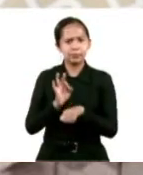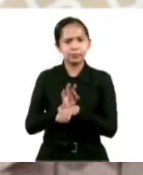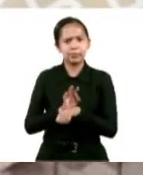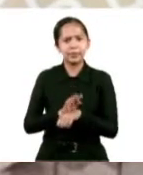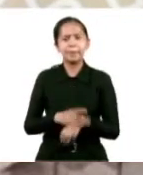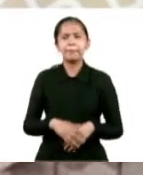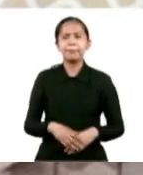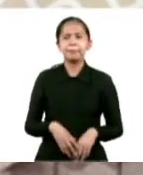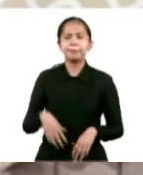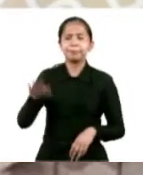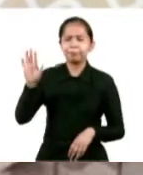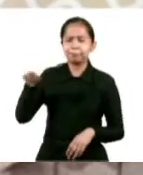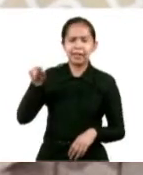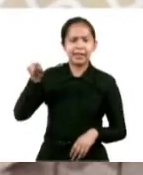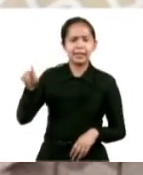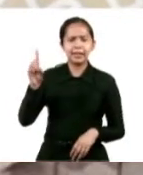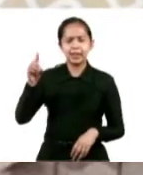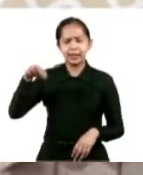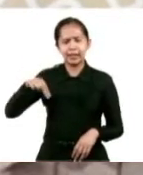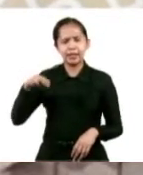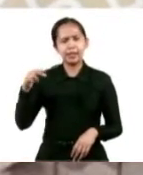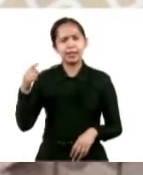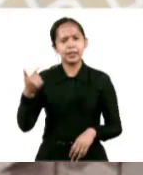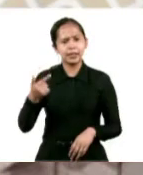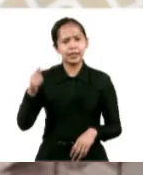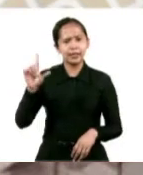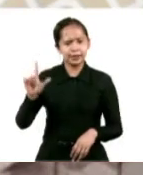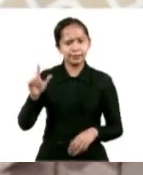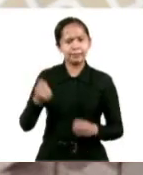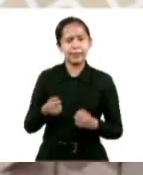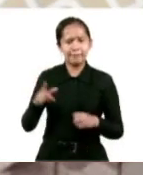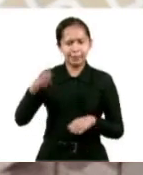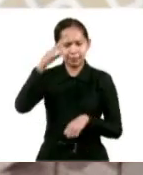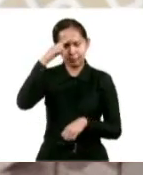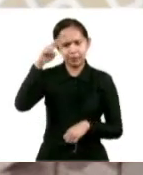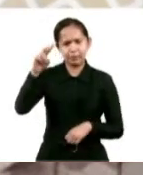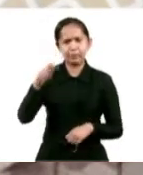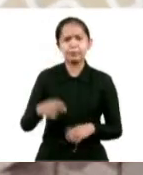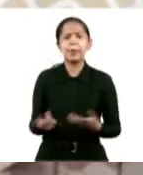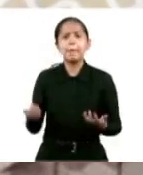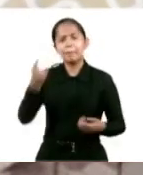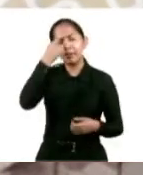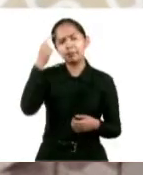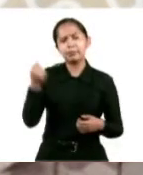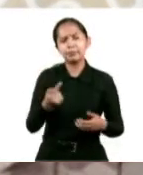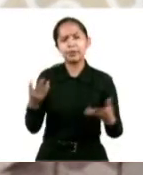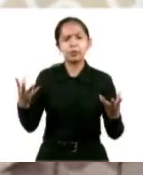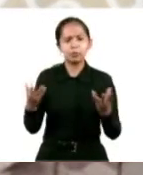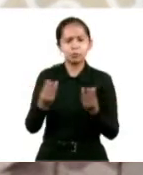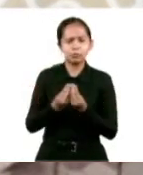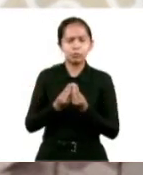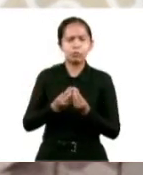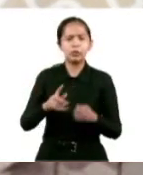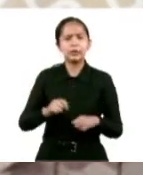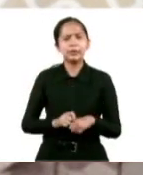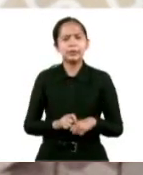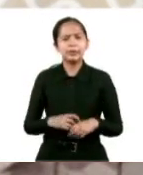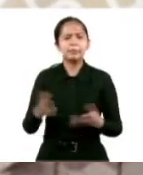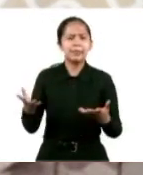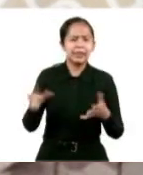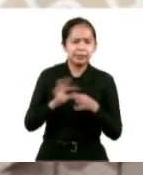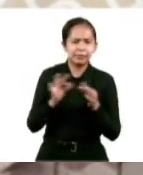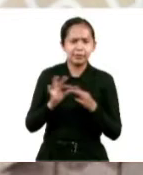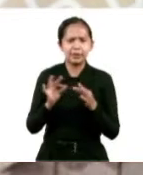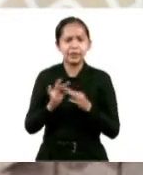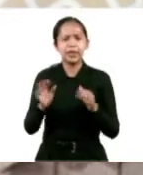a la empresa DNB GL México con el objeto de elaborar un dictamen técnico que explicara las causas